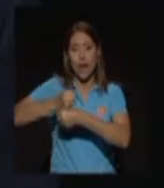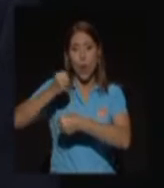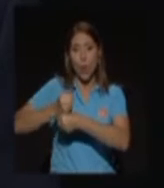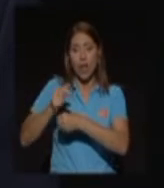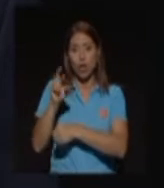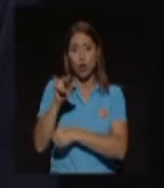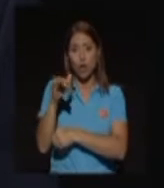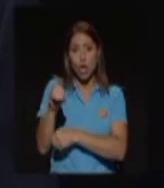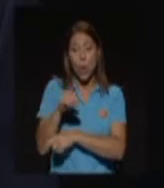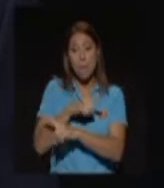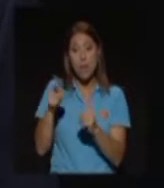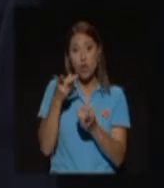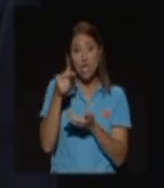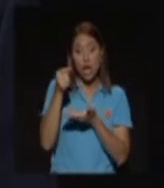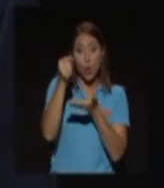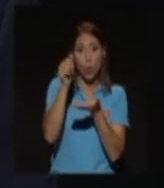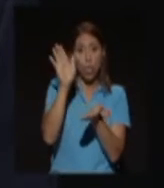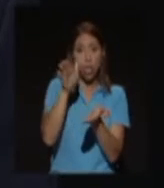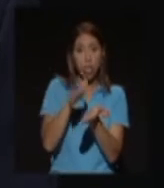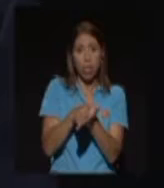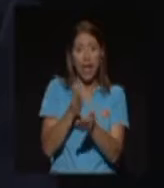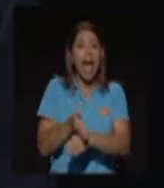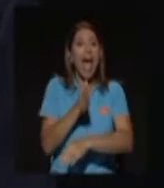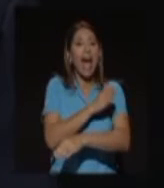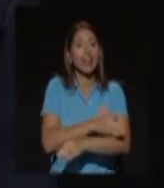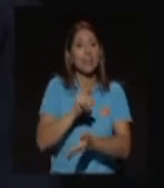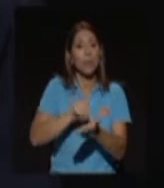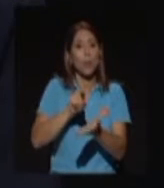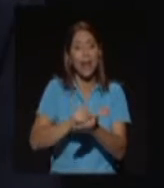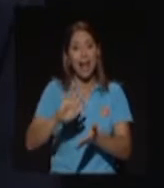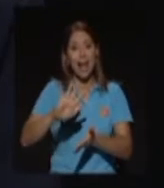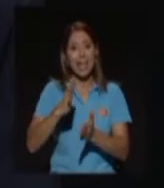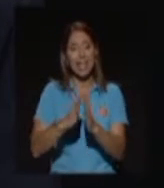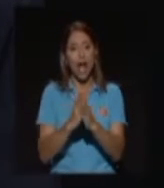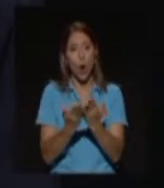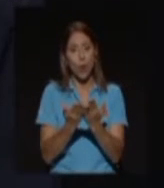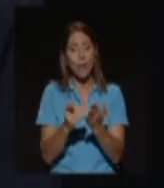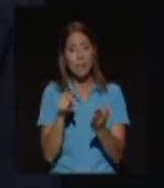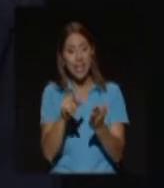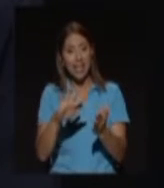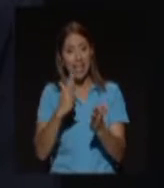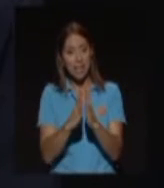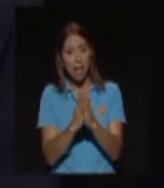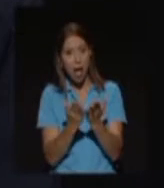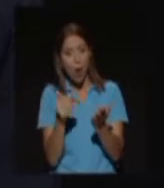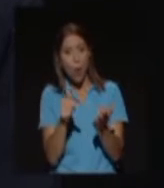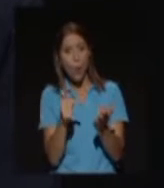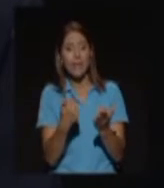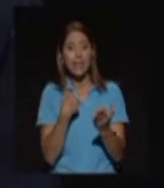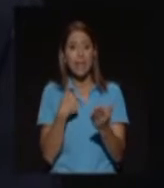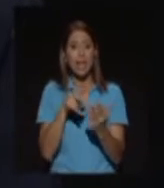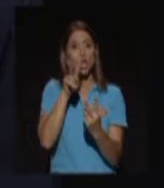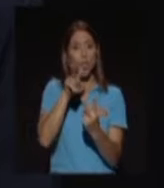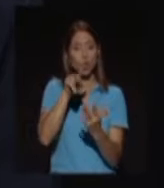sin embargo, se acabó antes de que pudiéramos publicar la 5ª obra, ¿verdad? Esa 5ª obra iba a contener 2